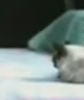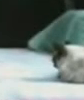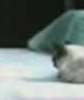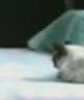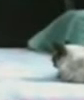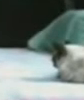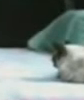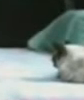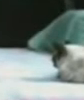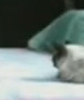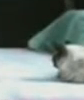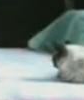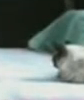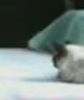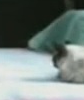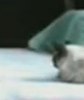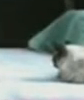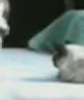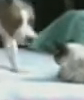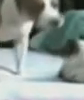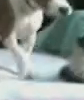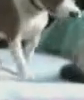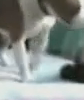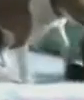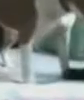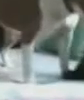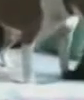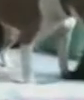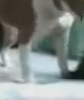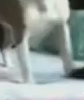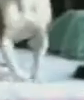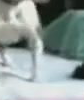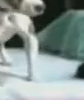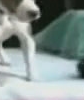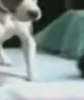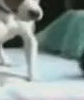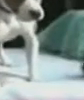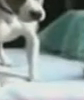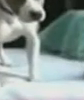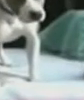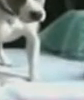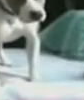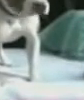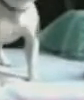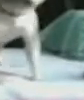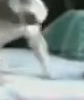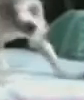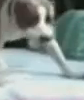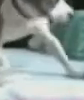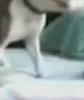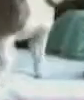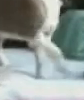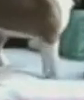de los perros. Ahí está, lo está mirando. ¿Lo está mirando? ¿Quiere jugar? Lo invita, pero no. Pero no. No,